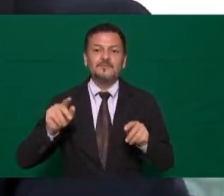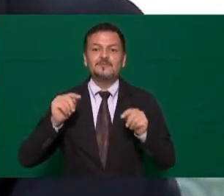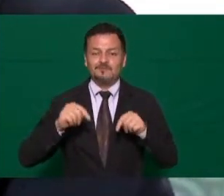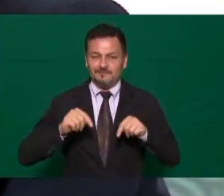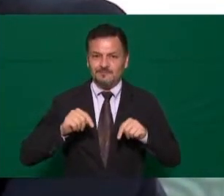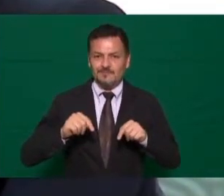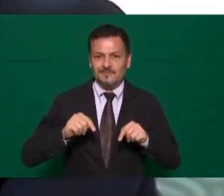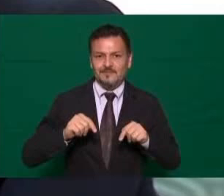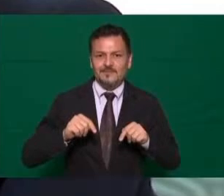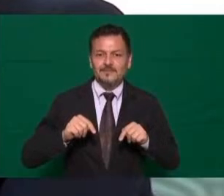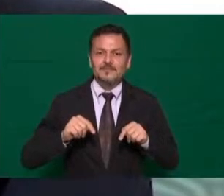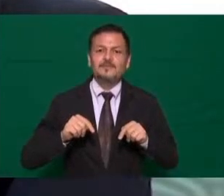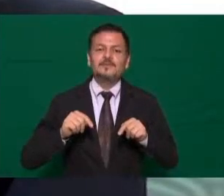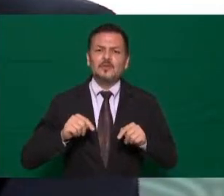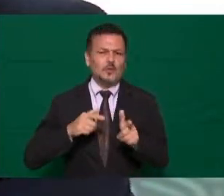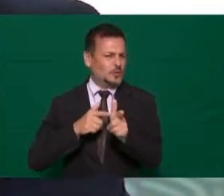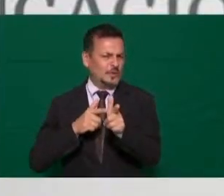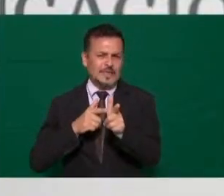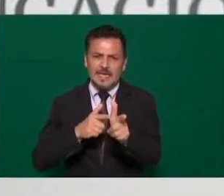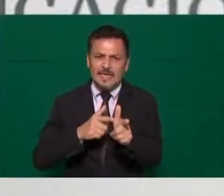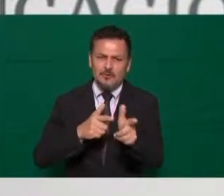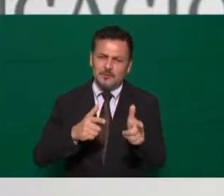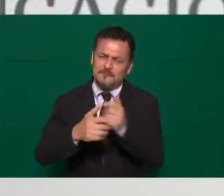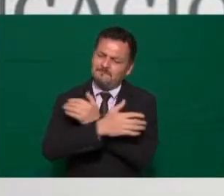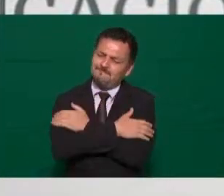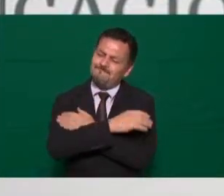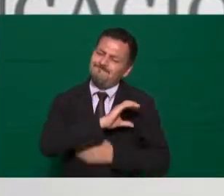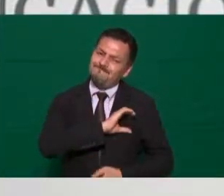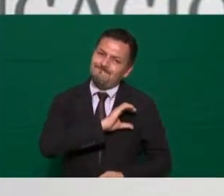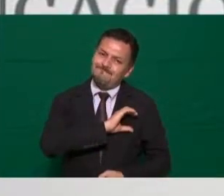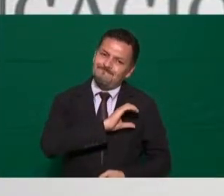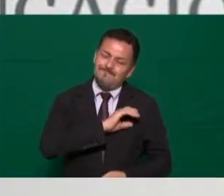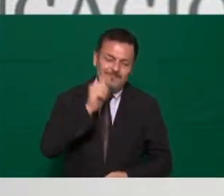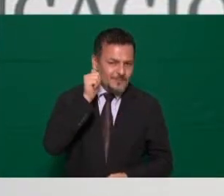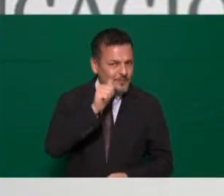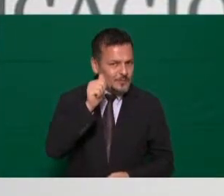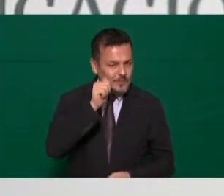nos seguimos queriendo como siempre,